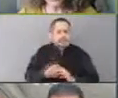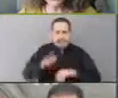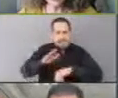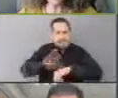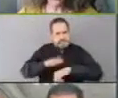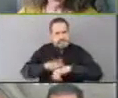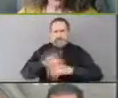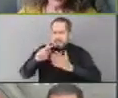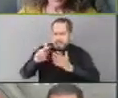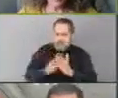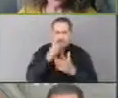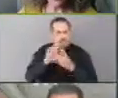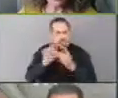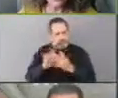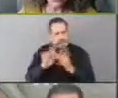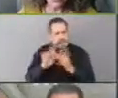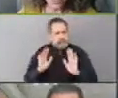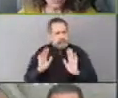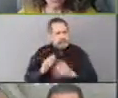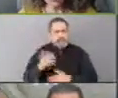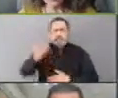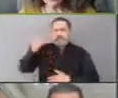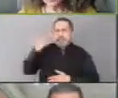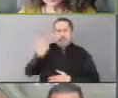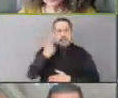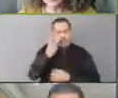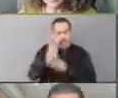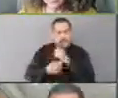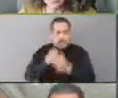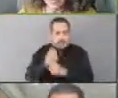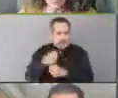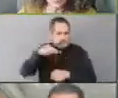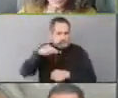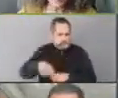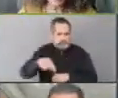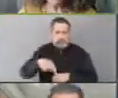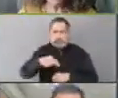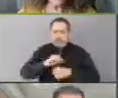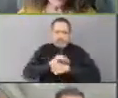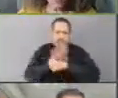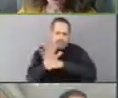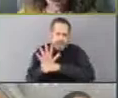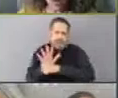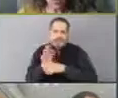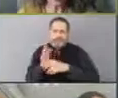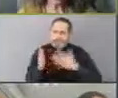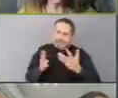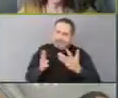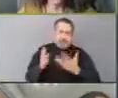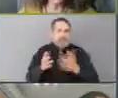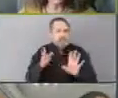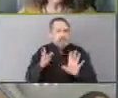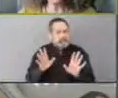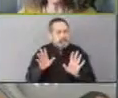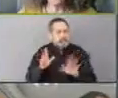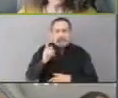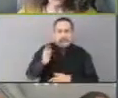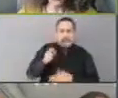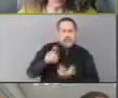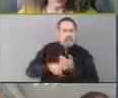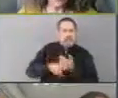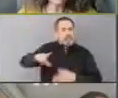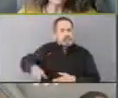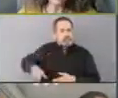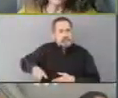nueva cuenta, bueno, que ya llevamos más de un año en esta emergencia sanitaria. Desde luego, el gobierno de